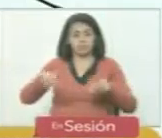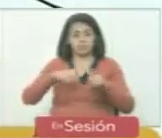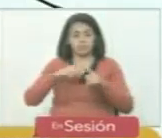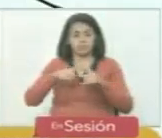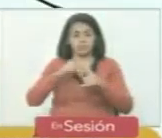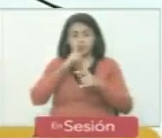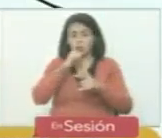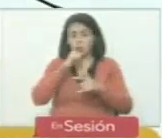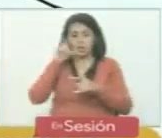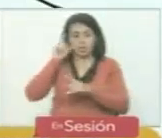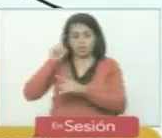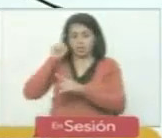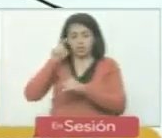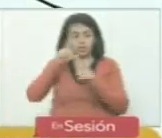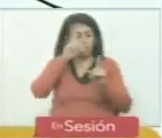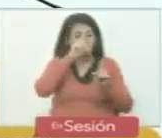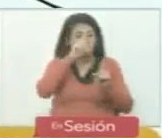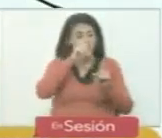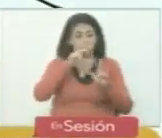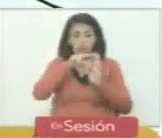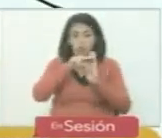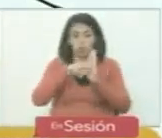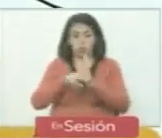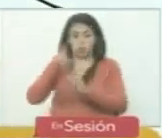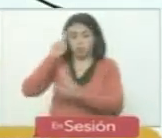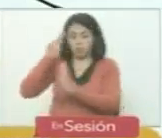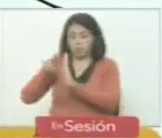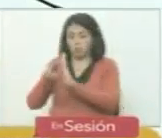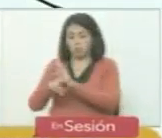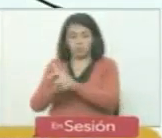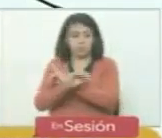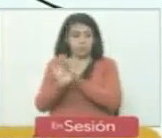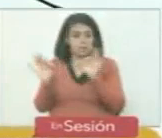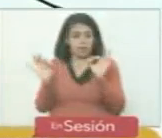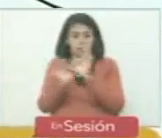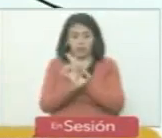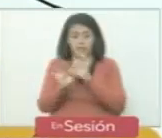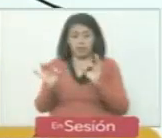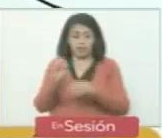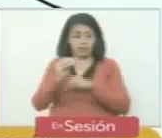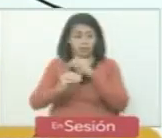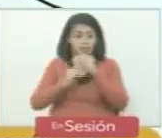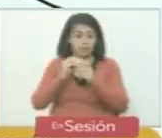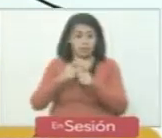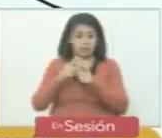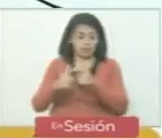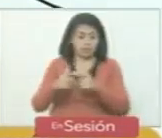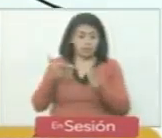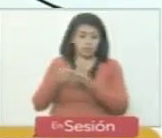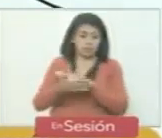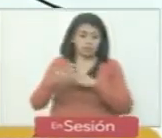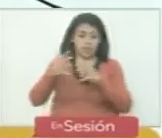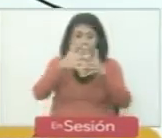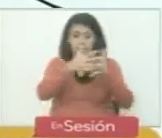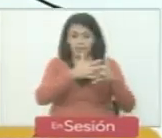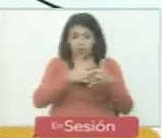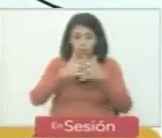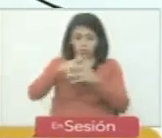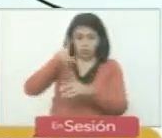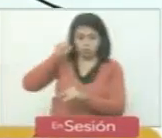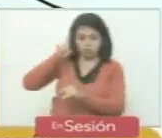sin doctrina. Para ese entonces, la doctrina que existía era la doctrina norteamericana,